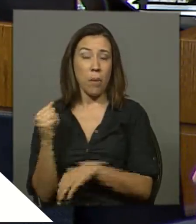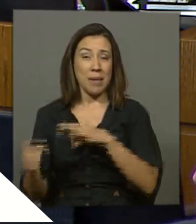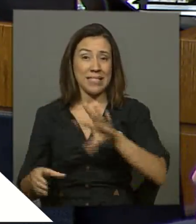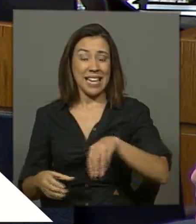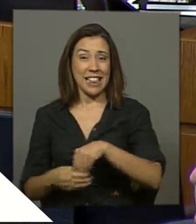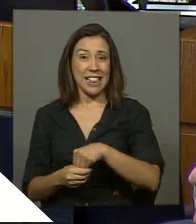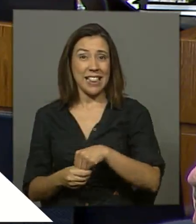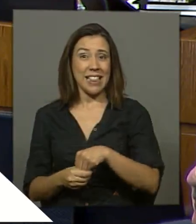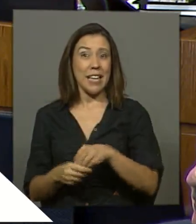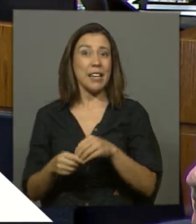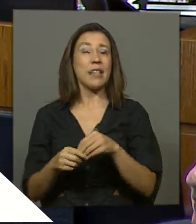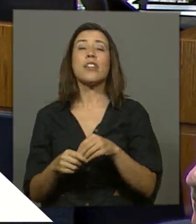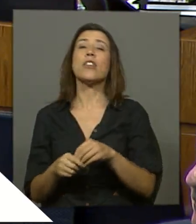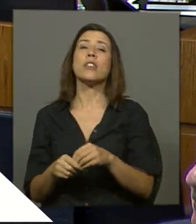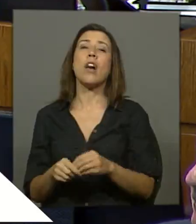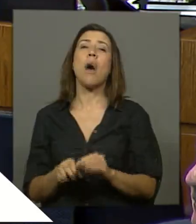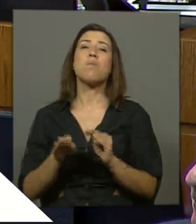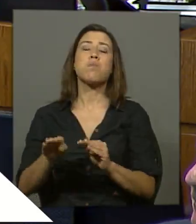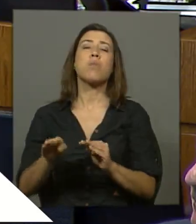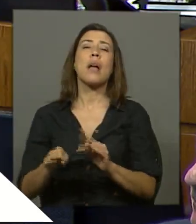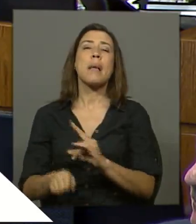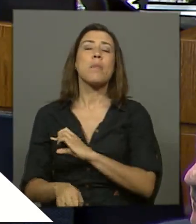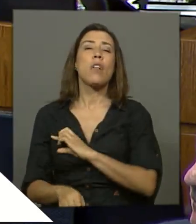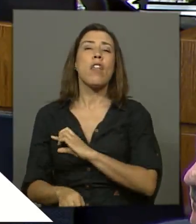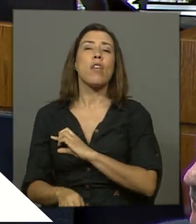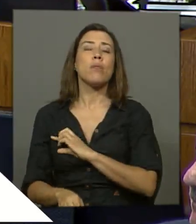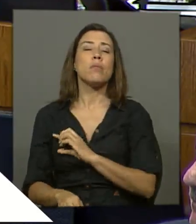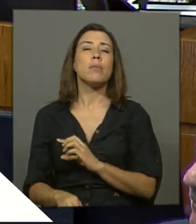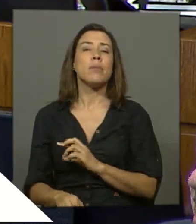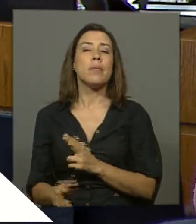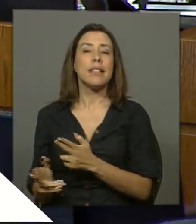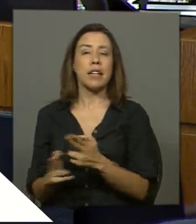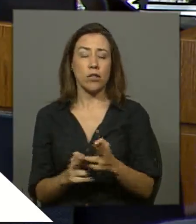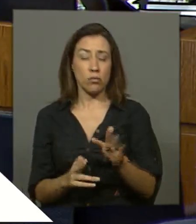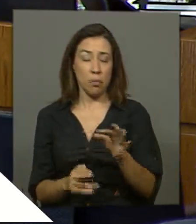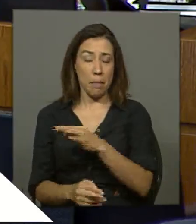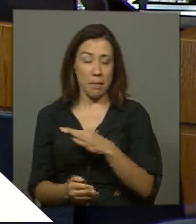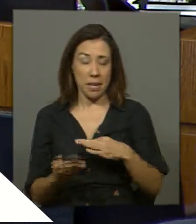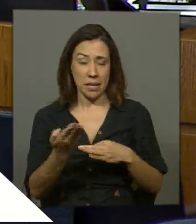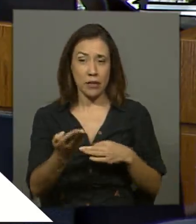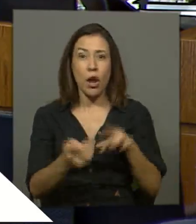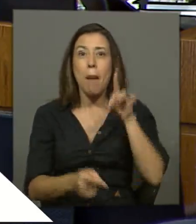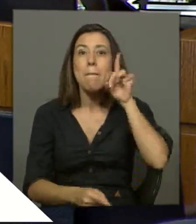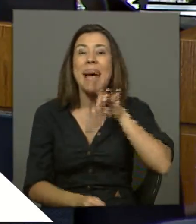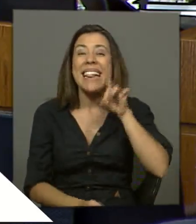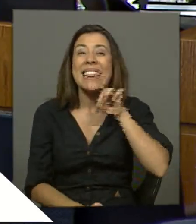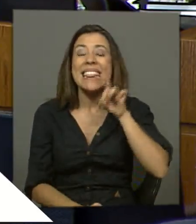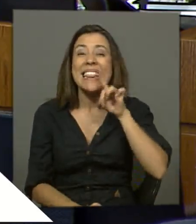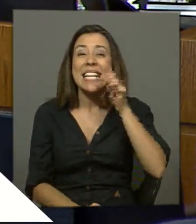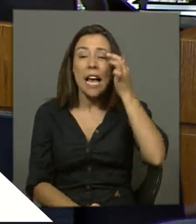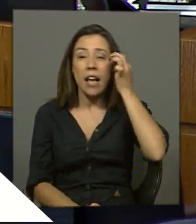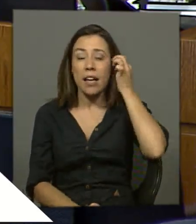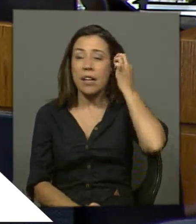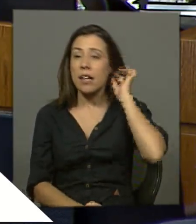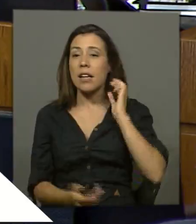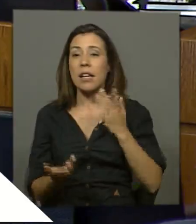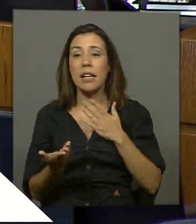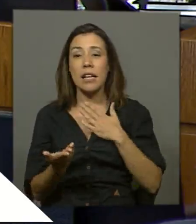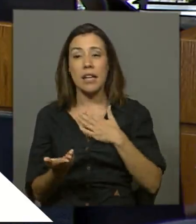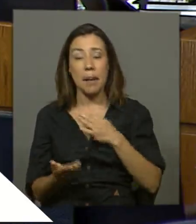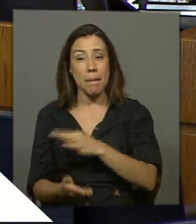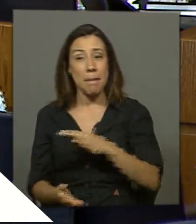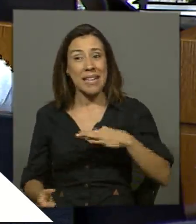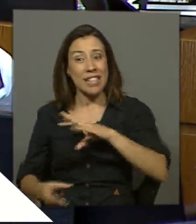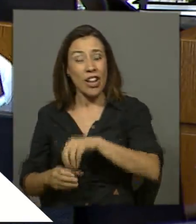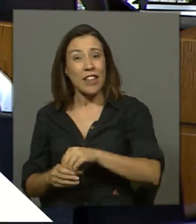alegando en favor del imputado de un delito terrorista ministro por su intermedio presidente eso es una mentira lo que el Ministerio